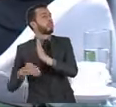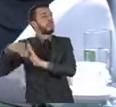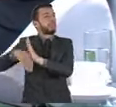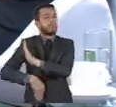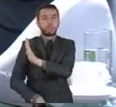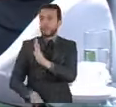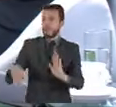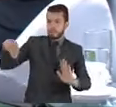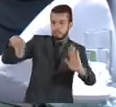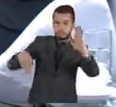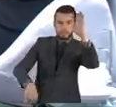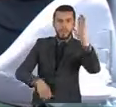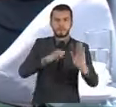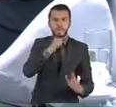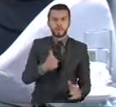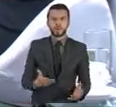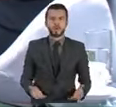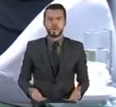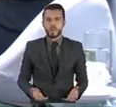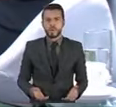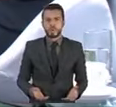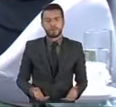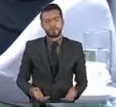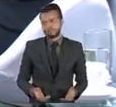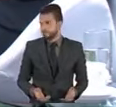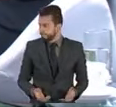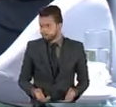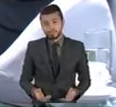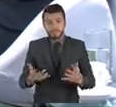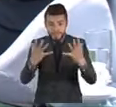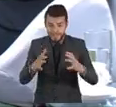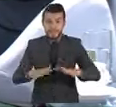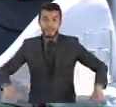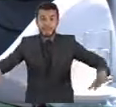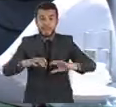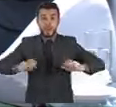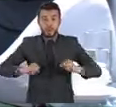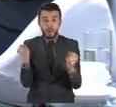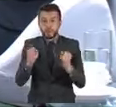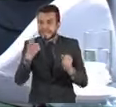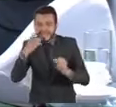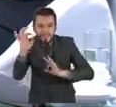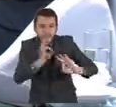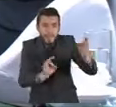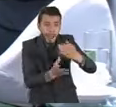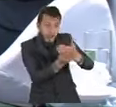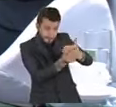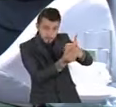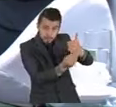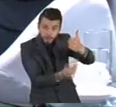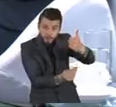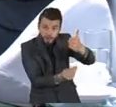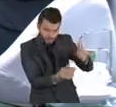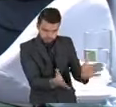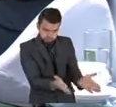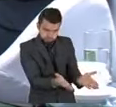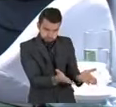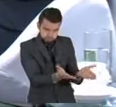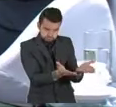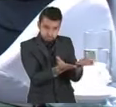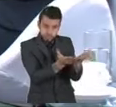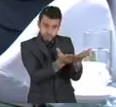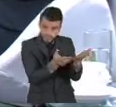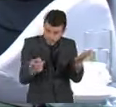Nosotros tenemos que lograr tener una ciudad que baje la pobreza de los hogares, bajando la feminización de la pobreza